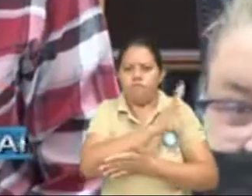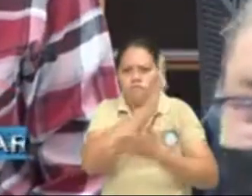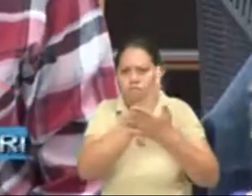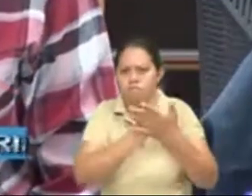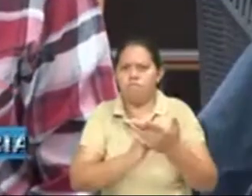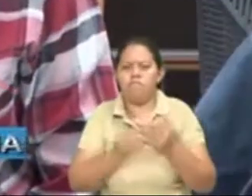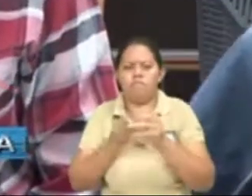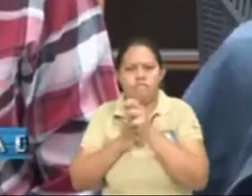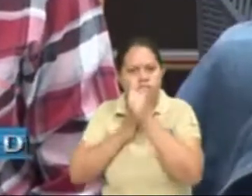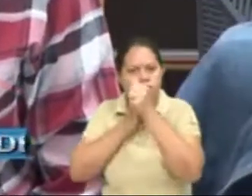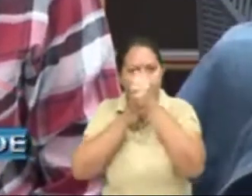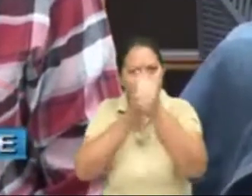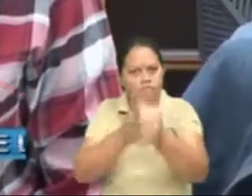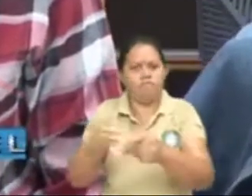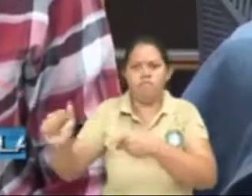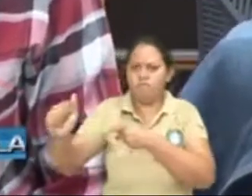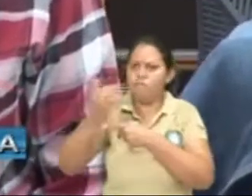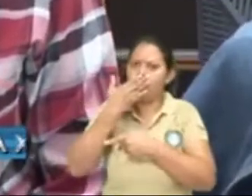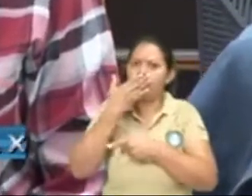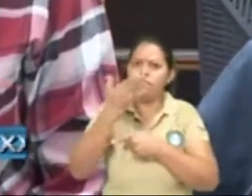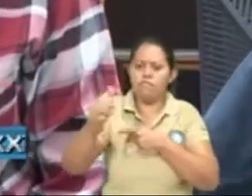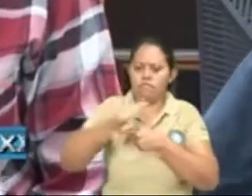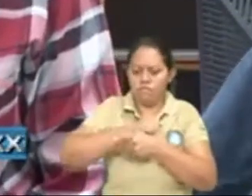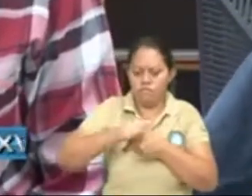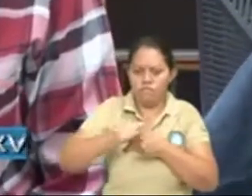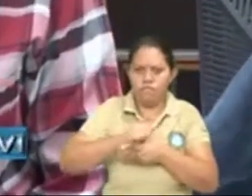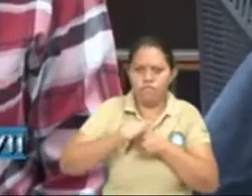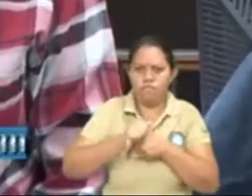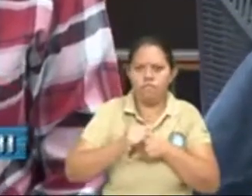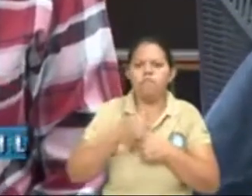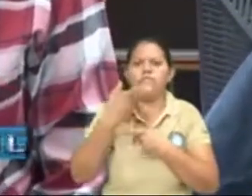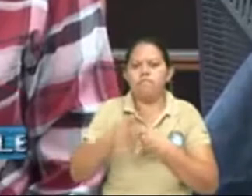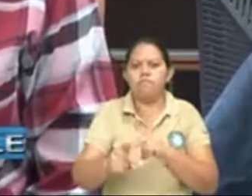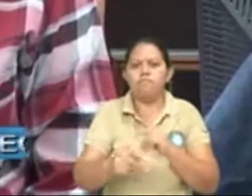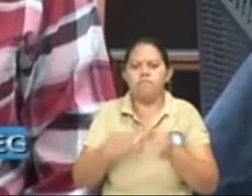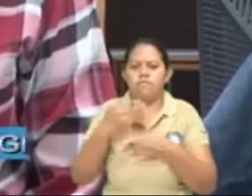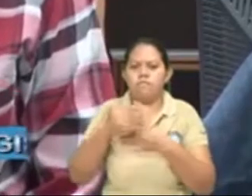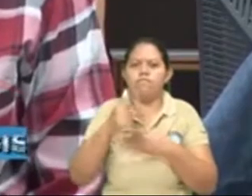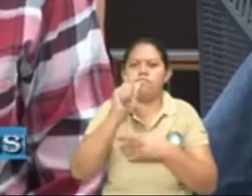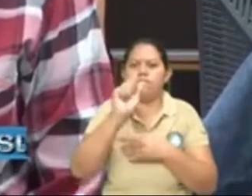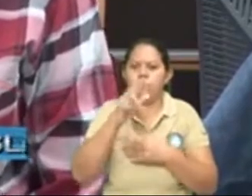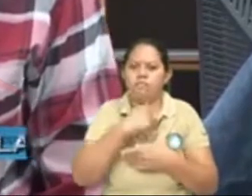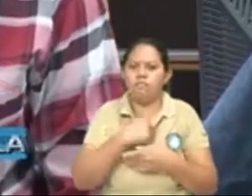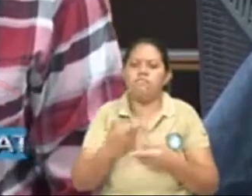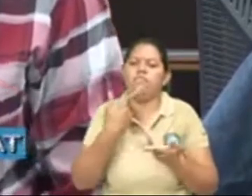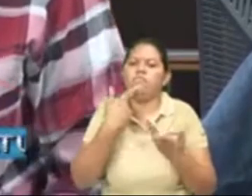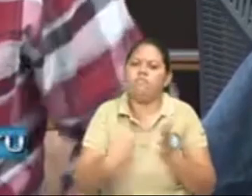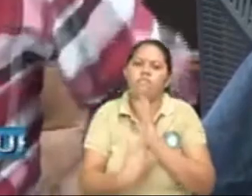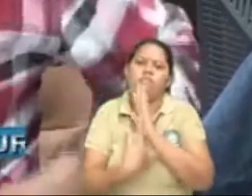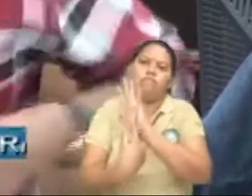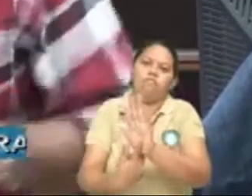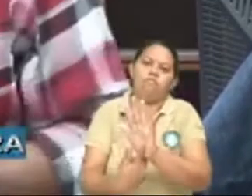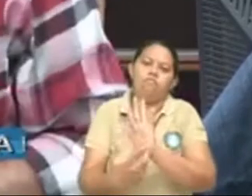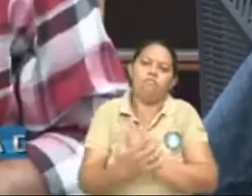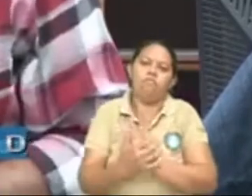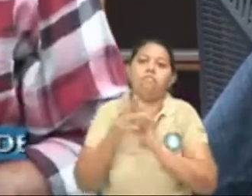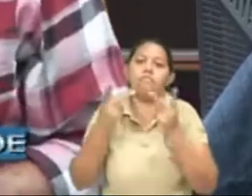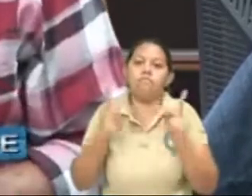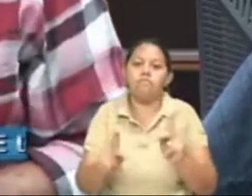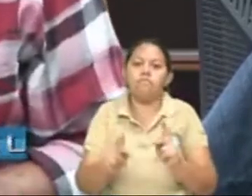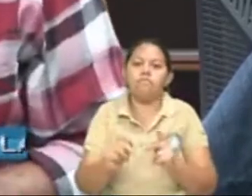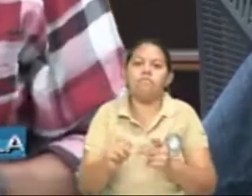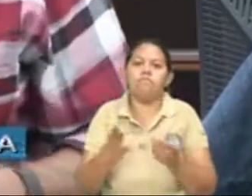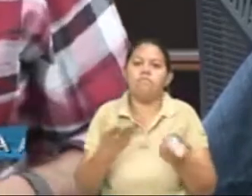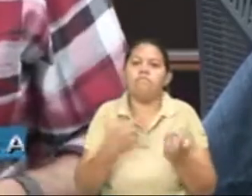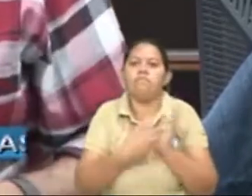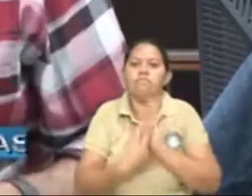elaborar guías de las buenas prácticas para prevenir el financiamiento al terrorismo, al crimen organizado, el lavado